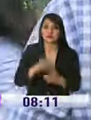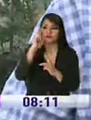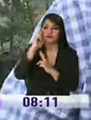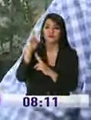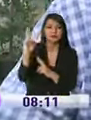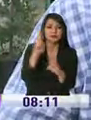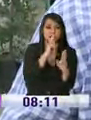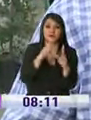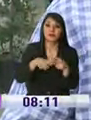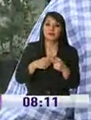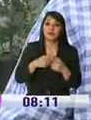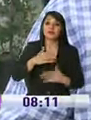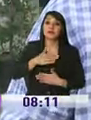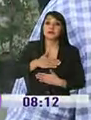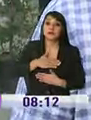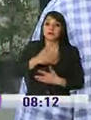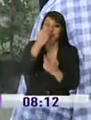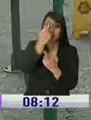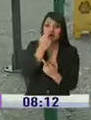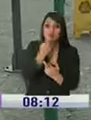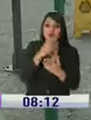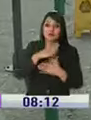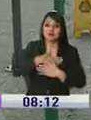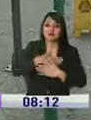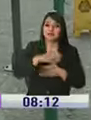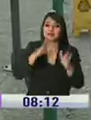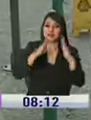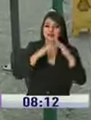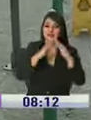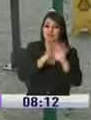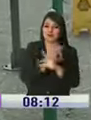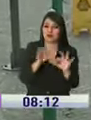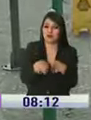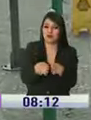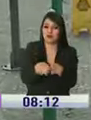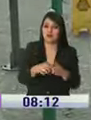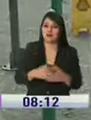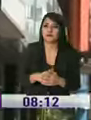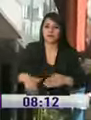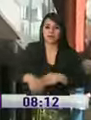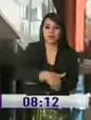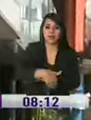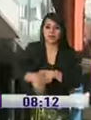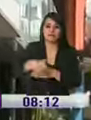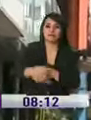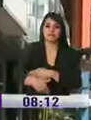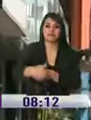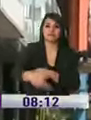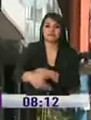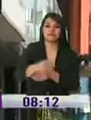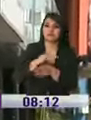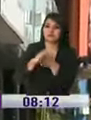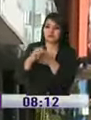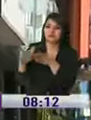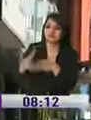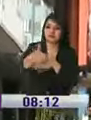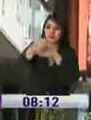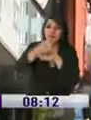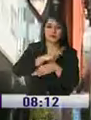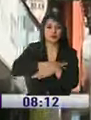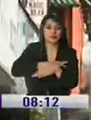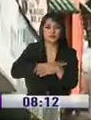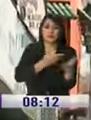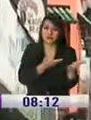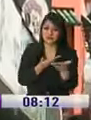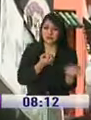respeto empieza por tenían por tener la casa limpia esperan replicar esta actividad en las calles aledañas por lo que invitaron a las autoridades municipales para